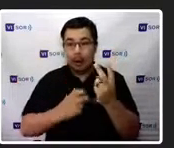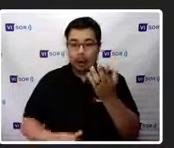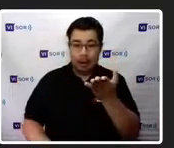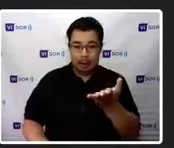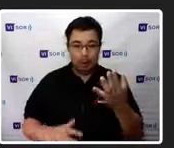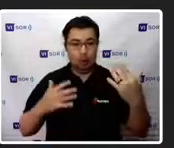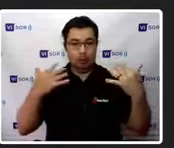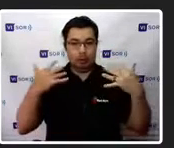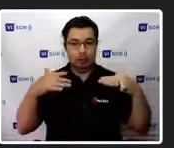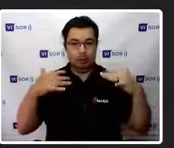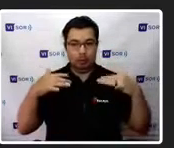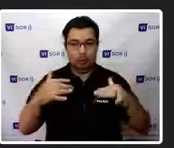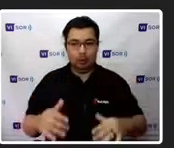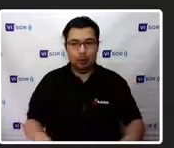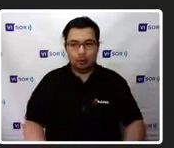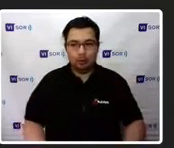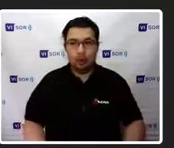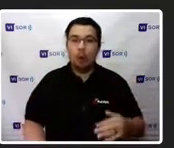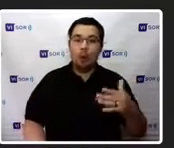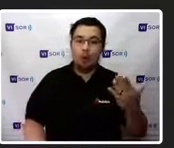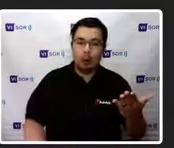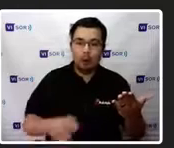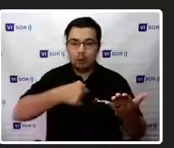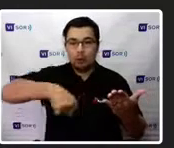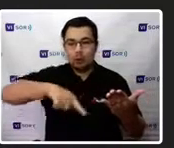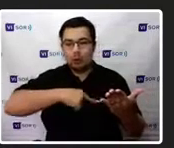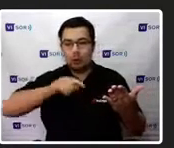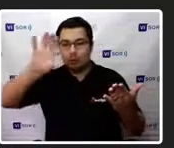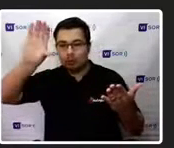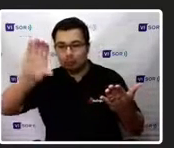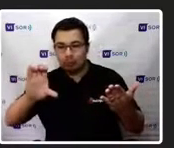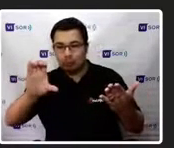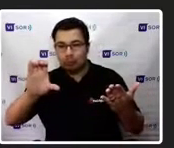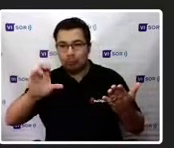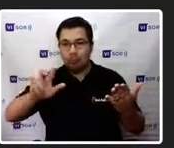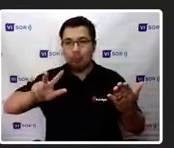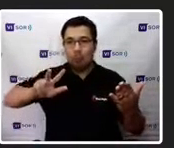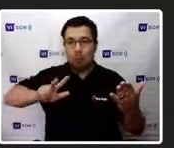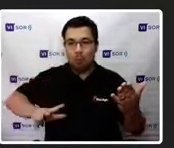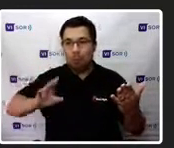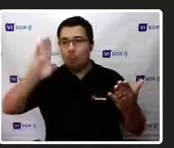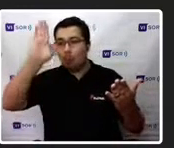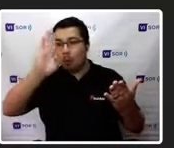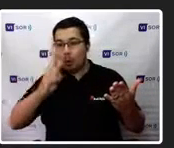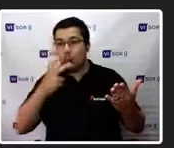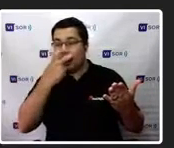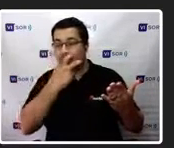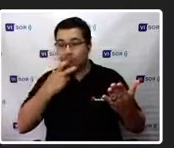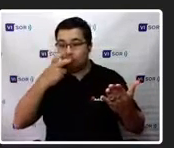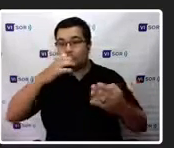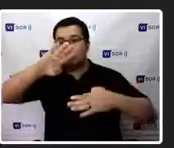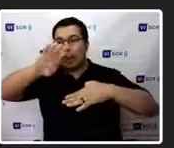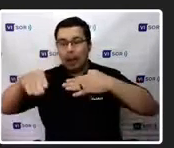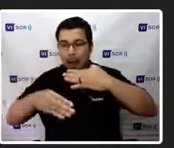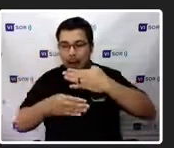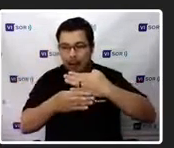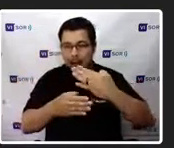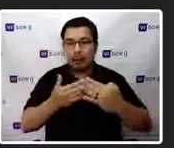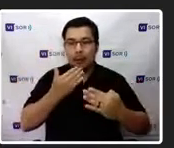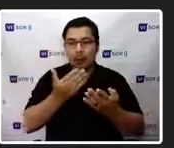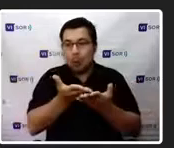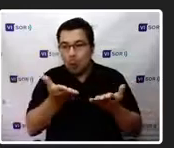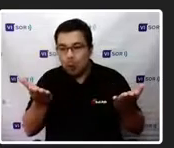nosotros incorporamos estas asignaturas en sus mallas, ¿ya? Así también como es importante que comiencen a entender si es que quieren estudiar esta